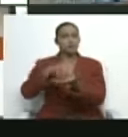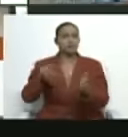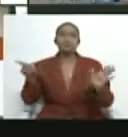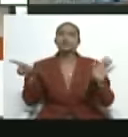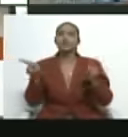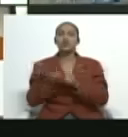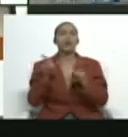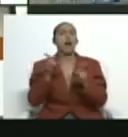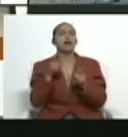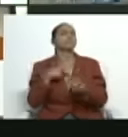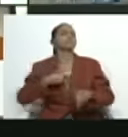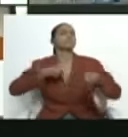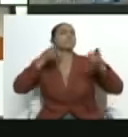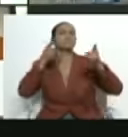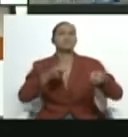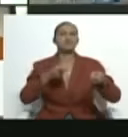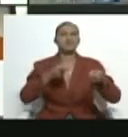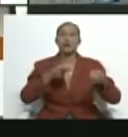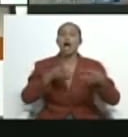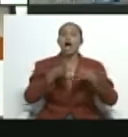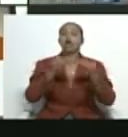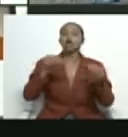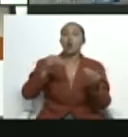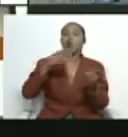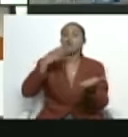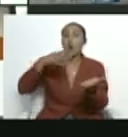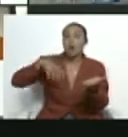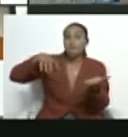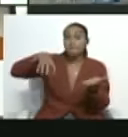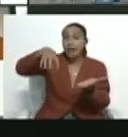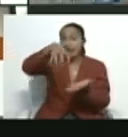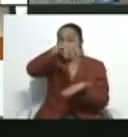todos los países que tienen embajada en